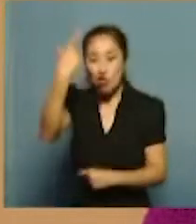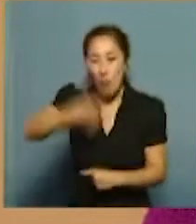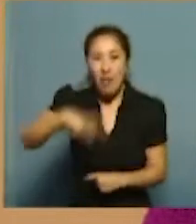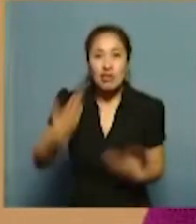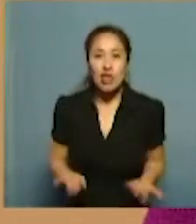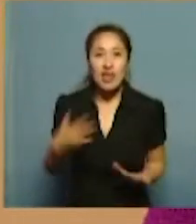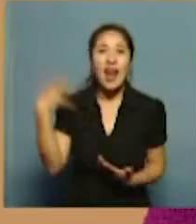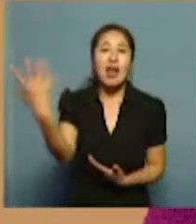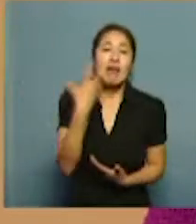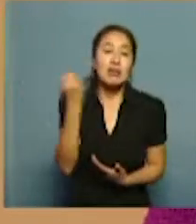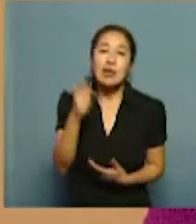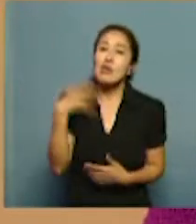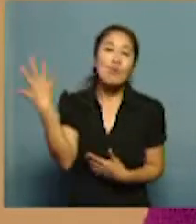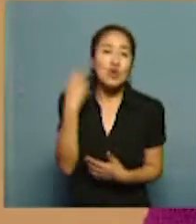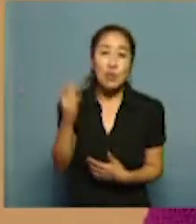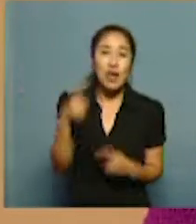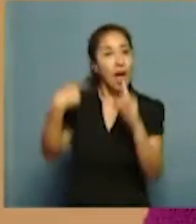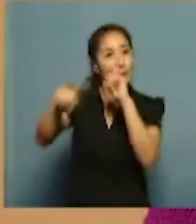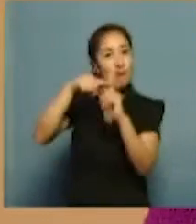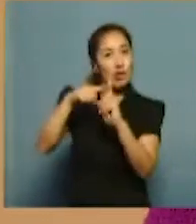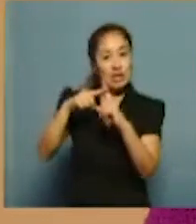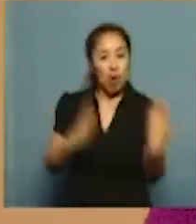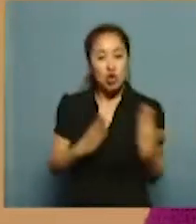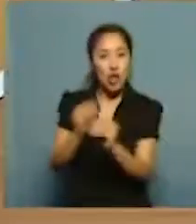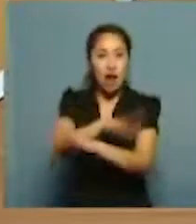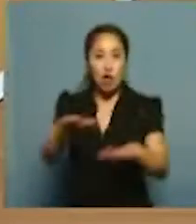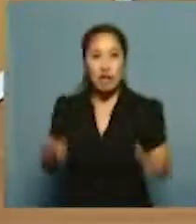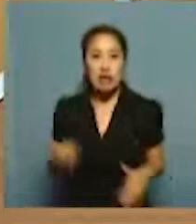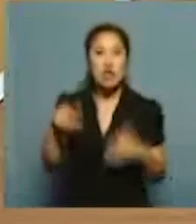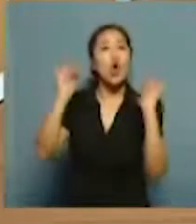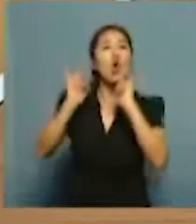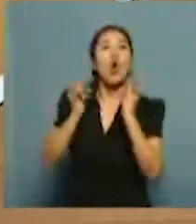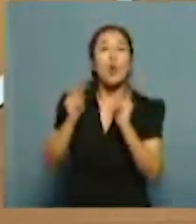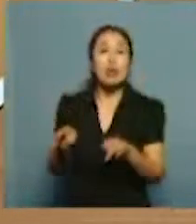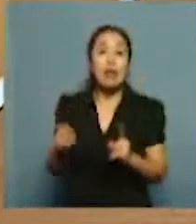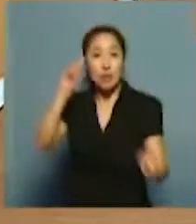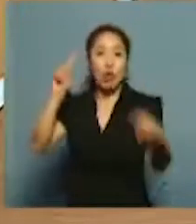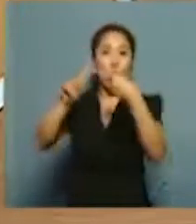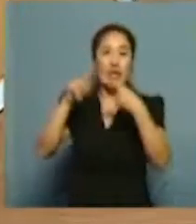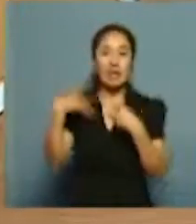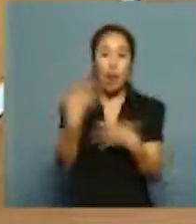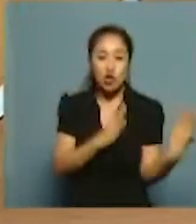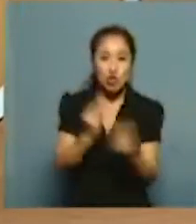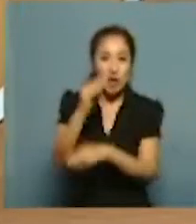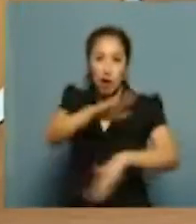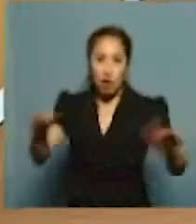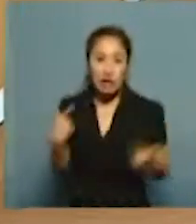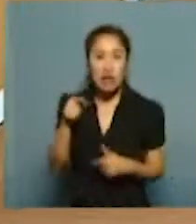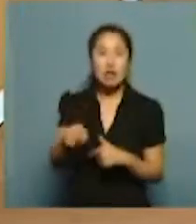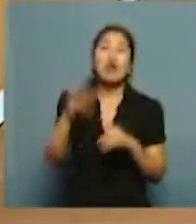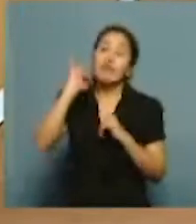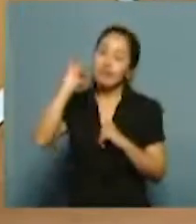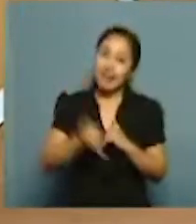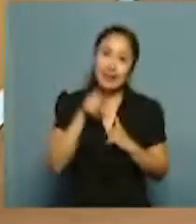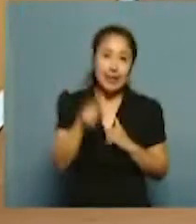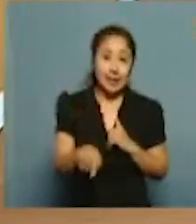alcanzado es valioso y fue positivo en la contención de los niños y jóvenes digamos como objetivo que buscaban ustedes al crear el seguro que